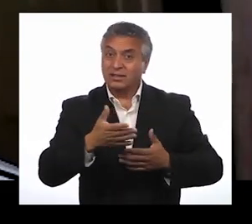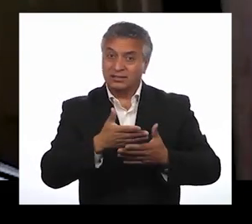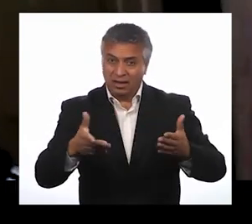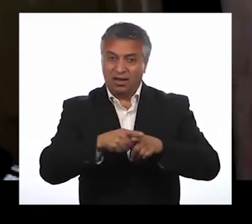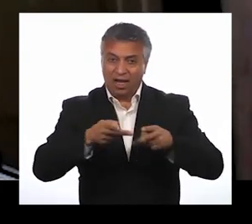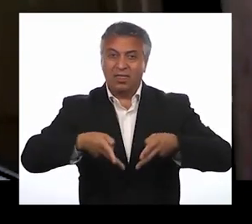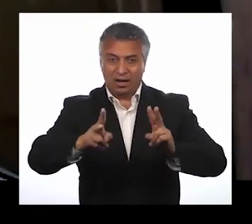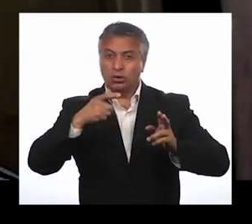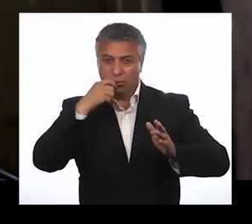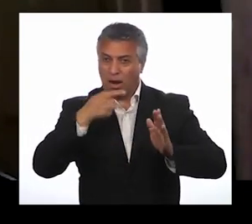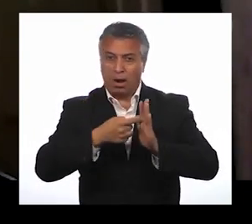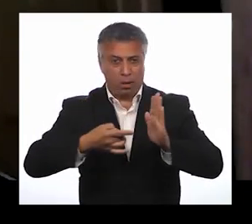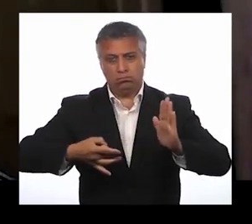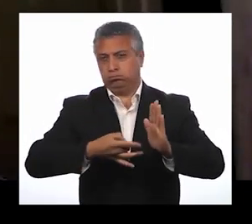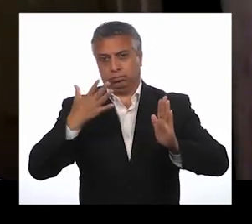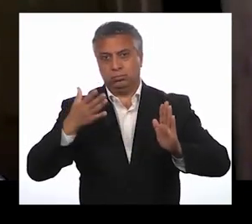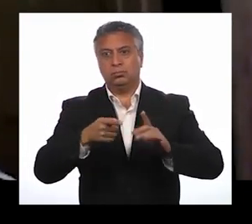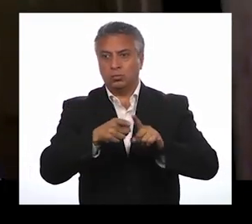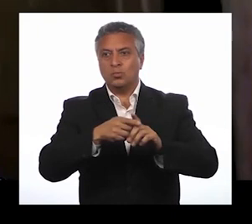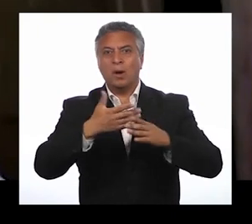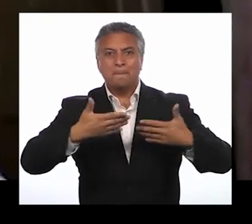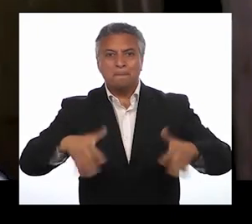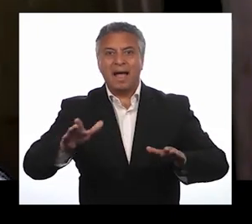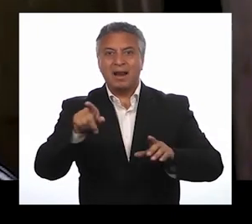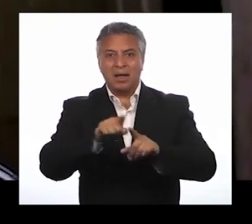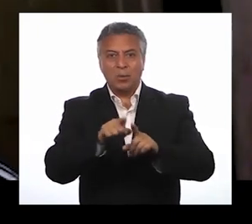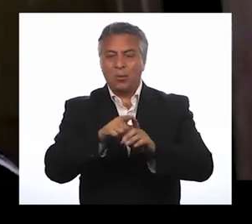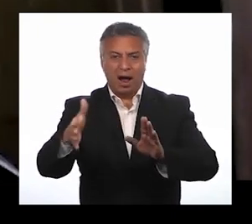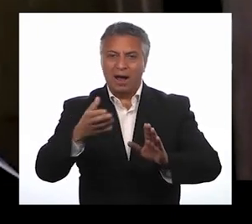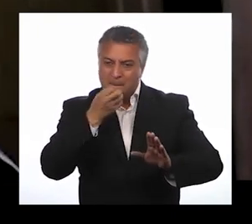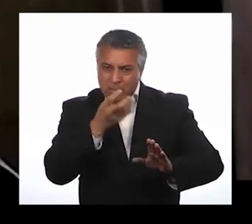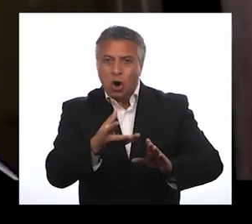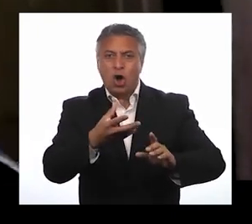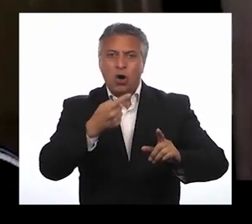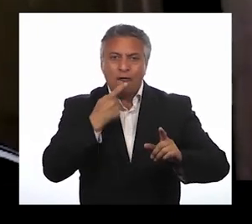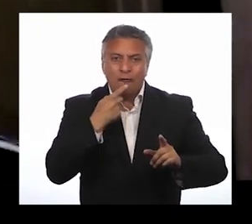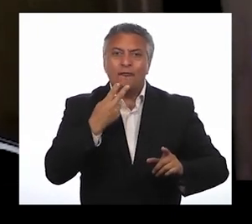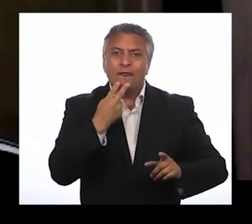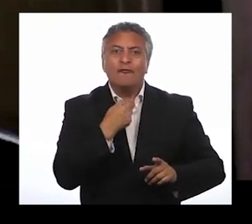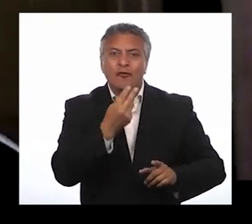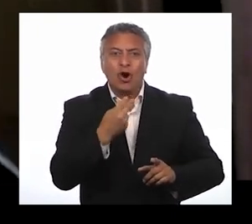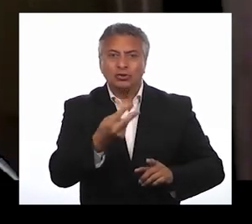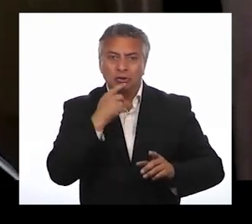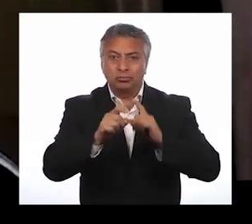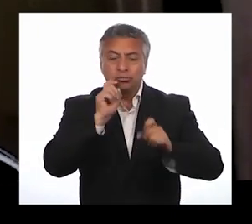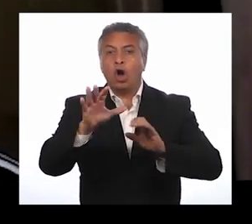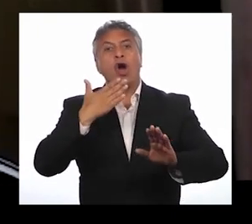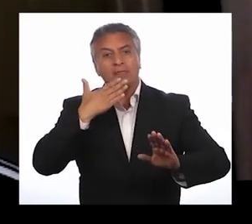es algo que puede venir tal vez desde el maltrato oralmente o desde una